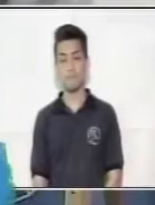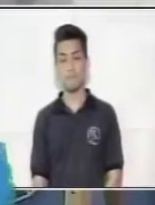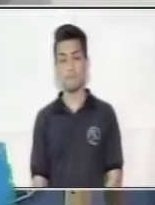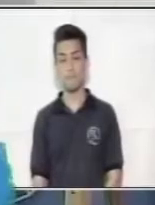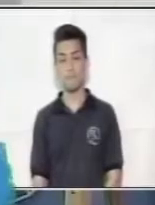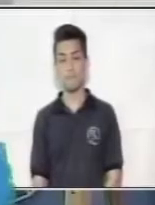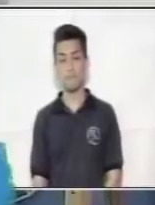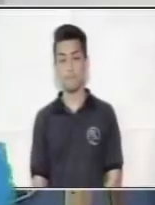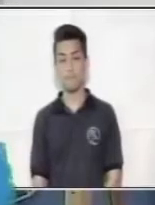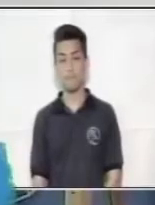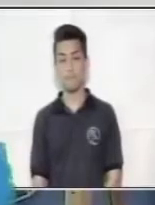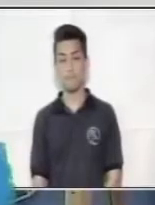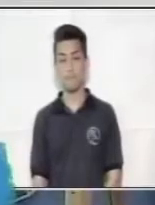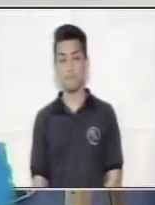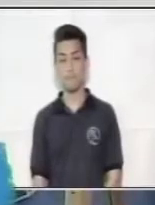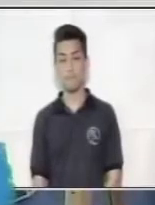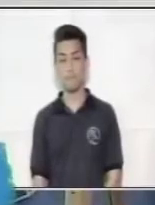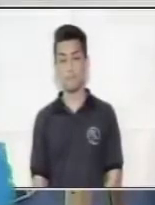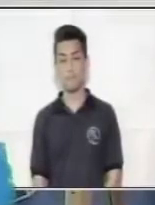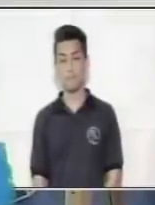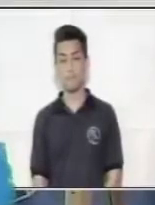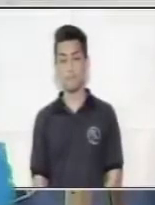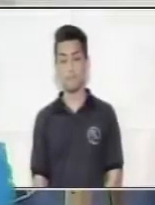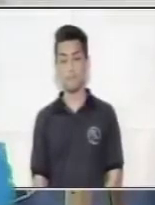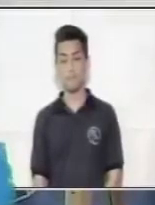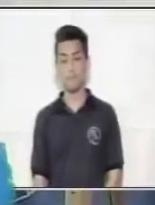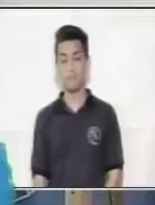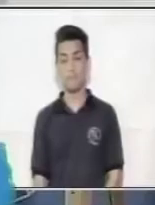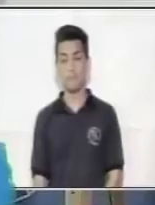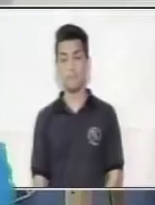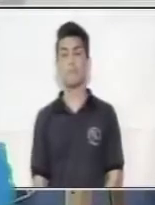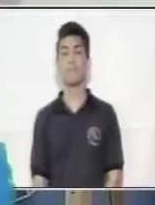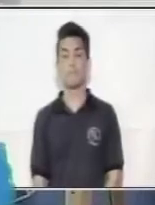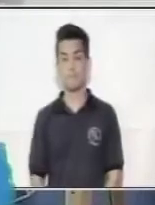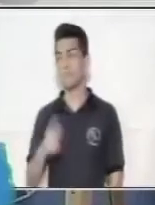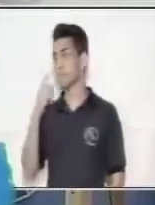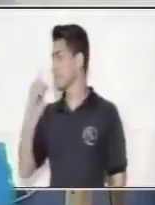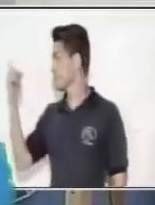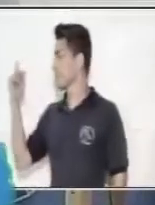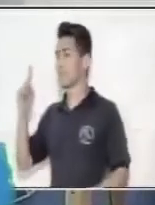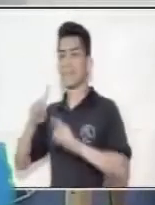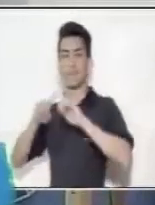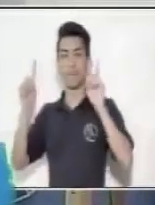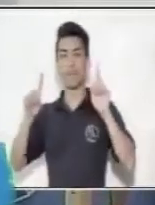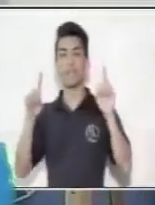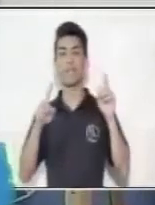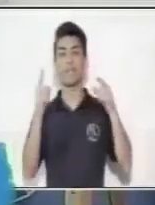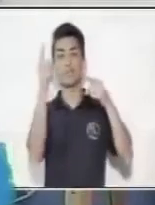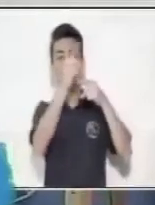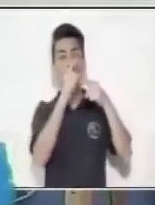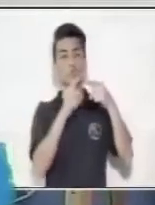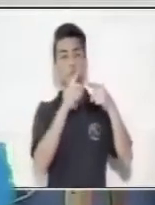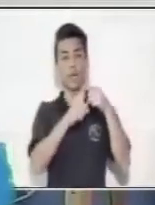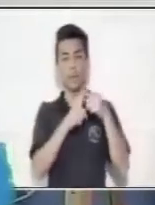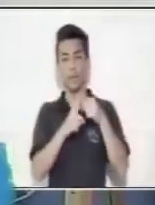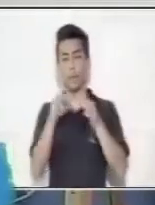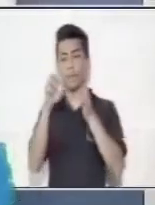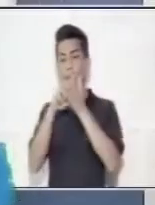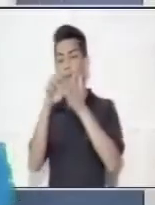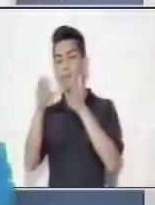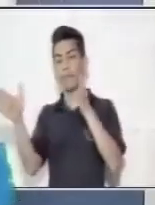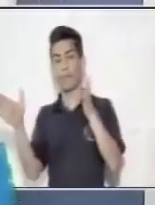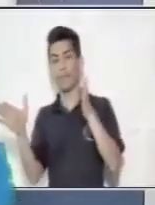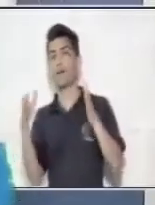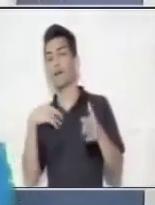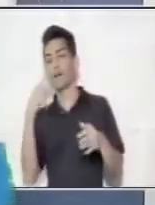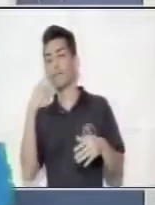Y aquí podemos identificar de forma diferente entonces el sujeto y el predicado. ¿En dónde vamos a situar